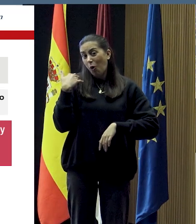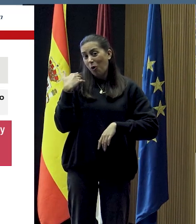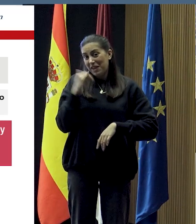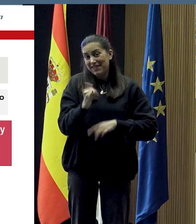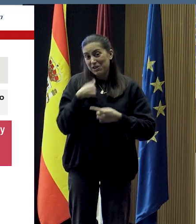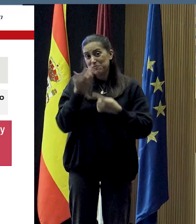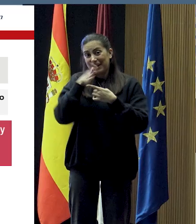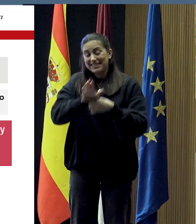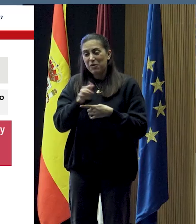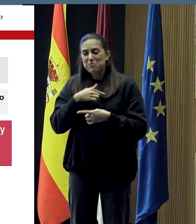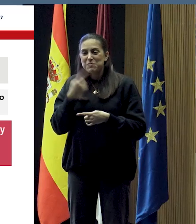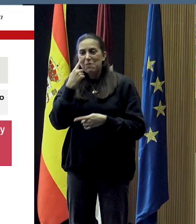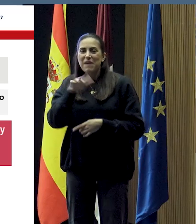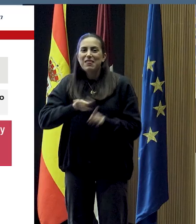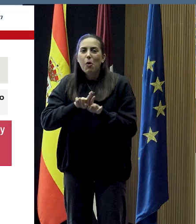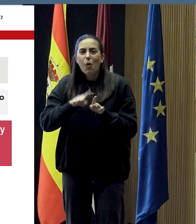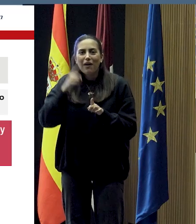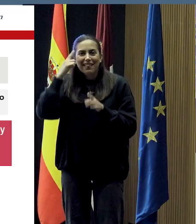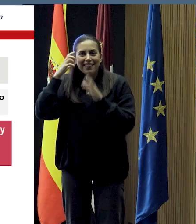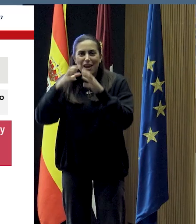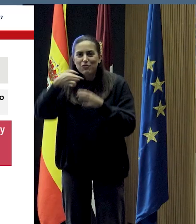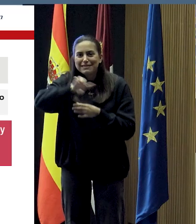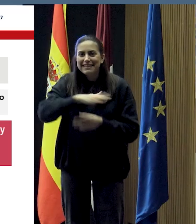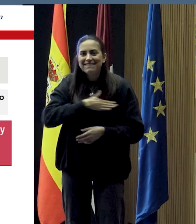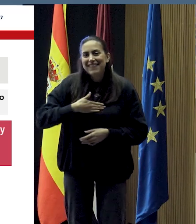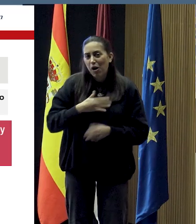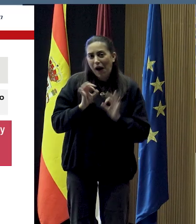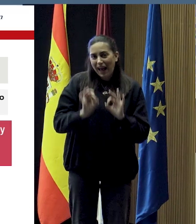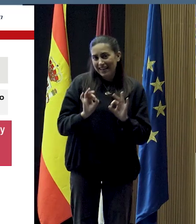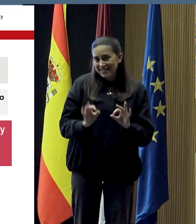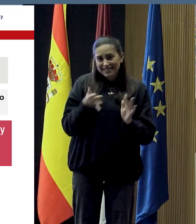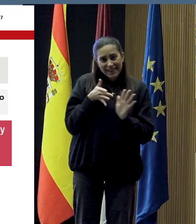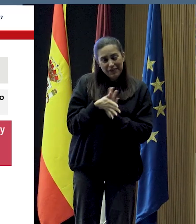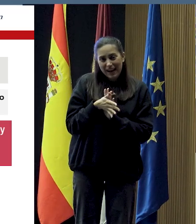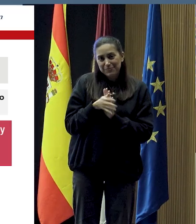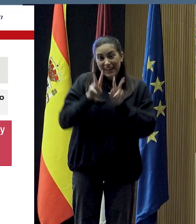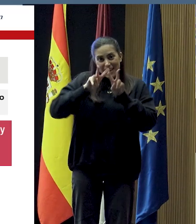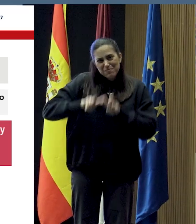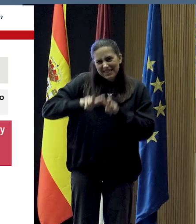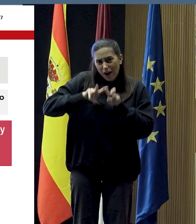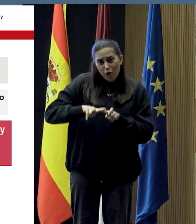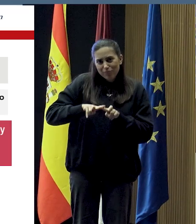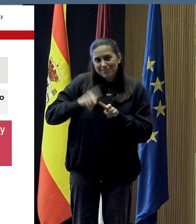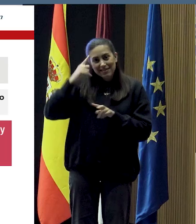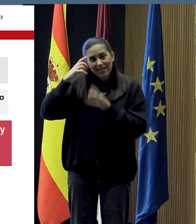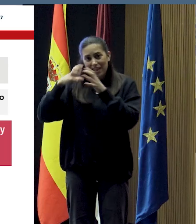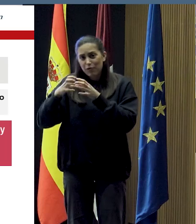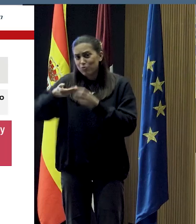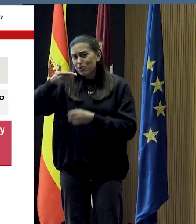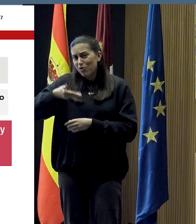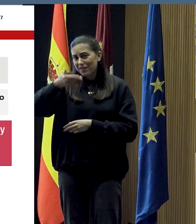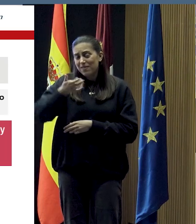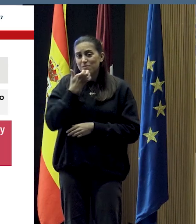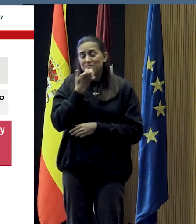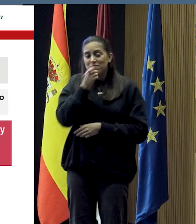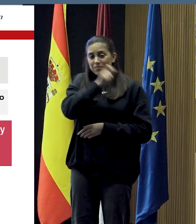vuestro cerebro, pero esto es así. Es parte importantísima, porque es verdad que la